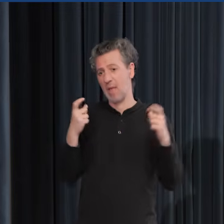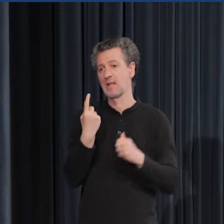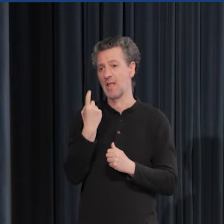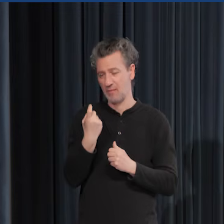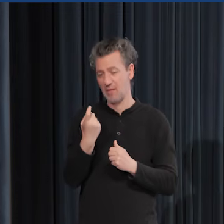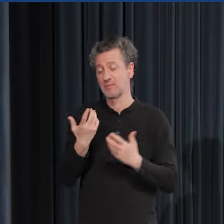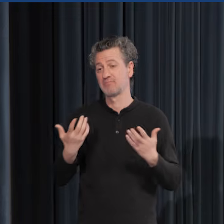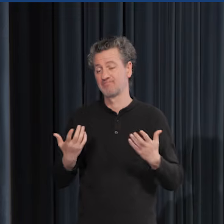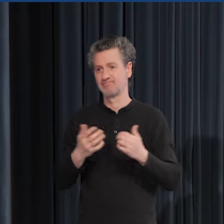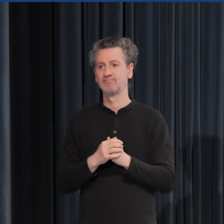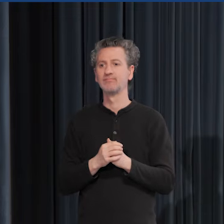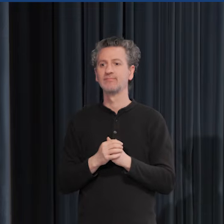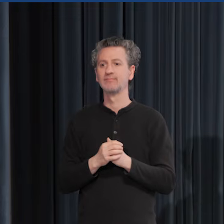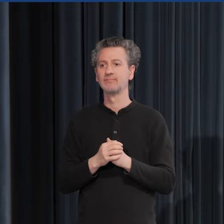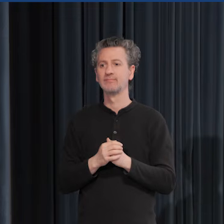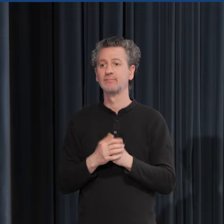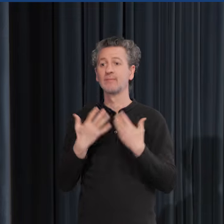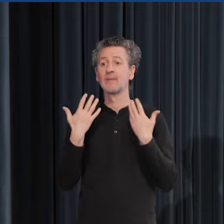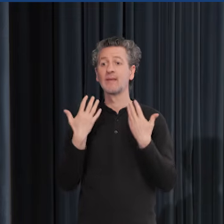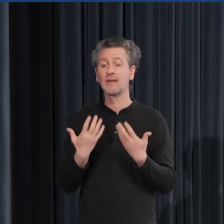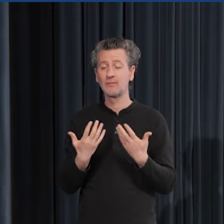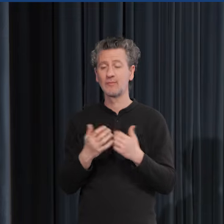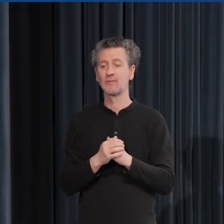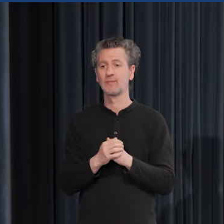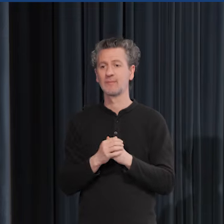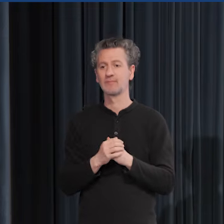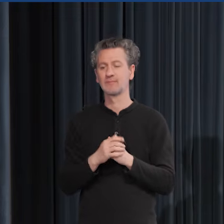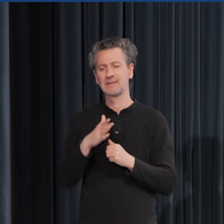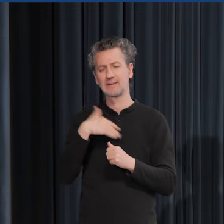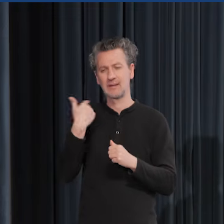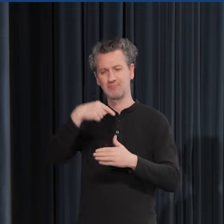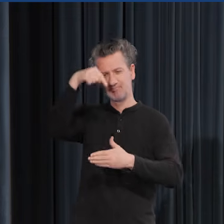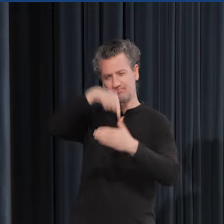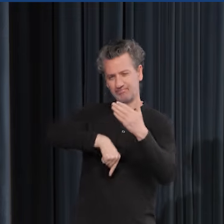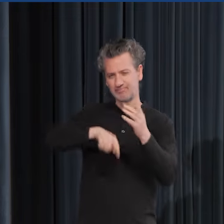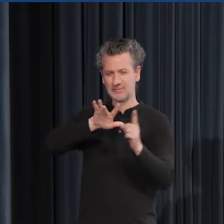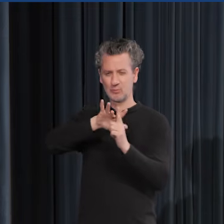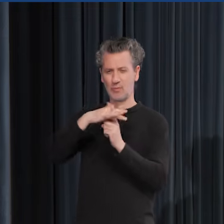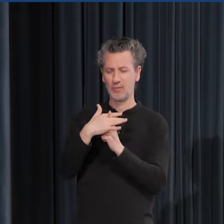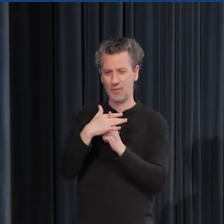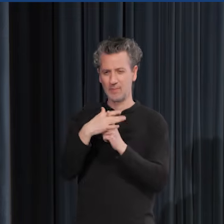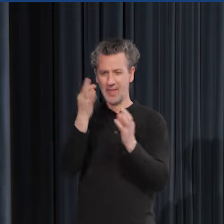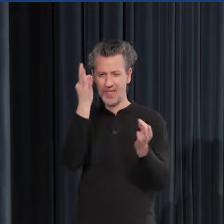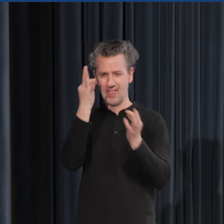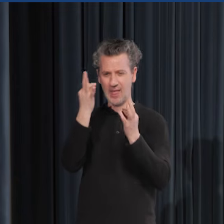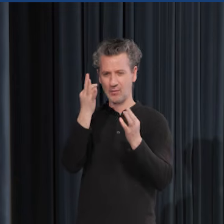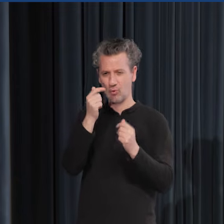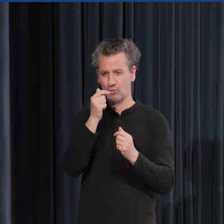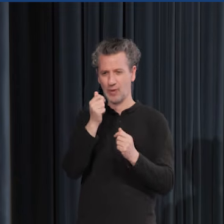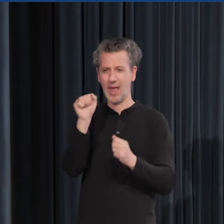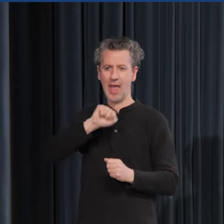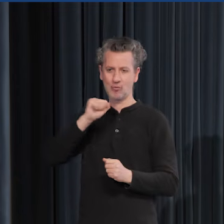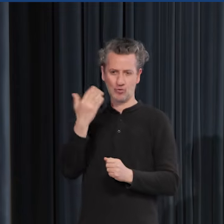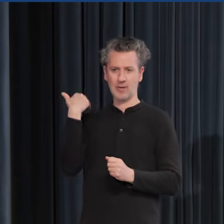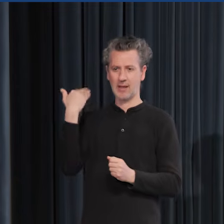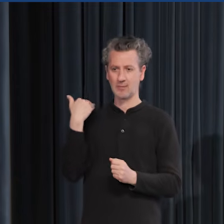de meterme un poco en estos temas me gustaría contextualizar y irnos un poco a datos a unos años antes, porque por ejemplo